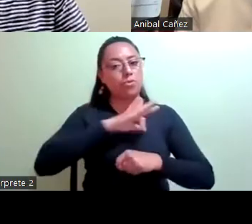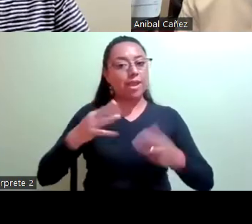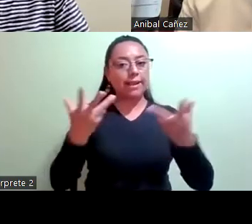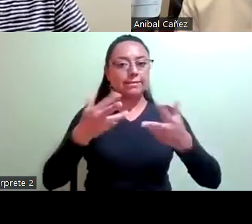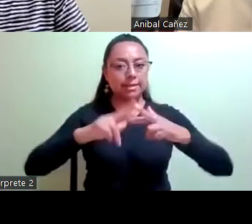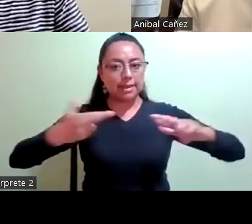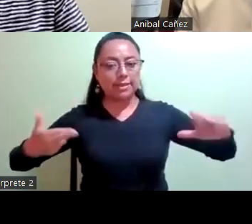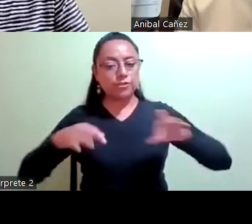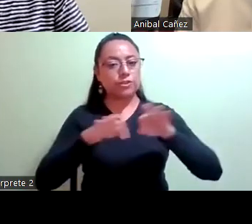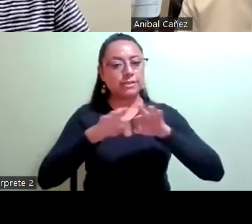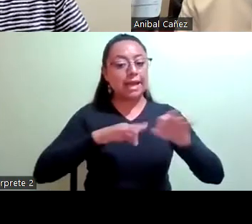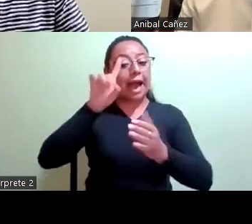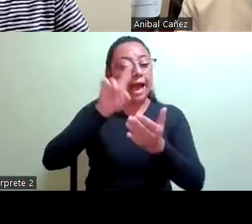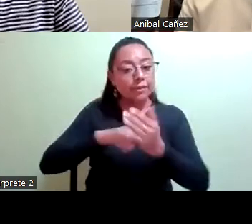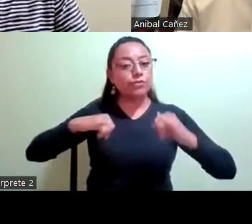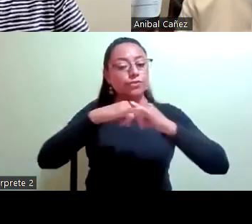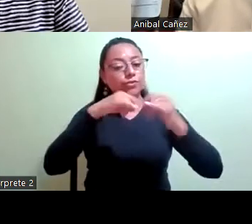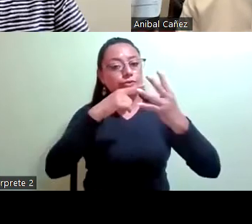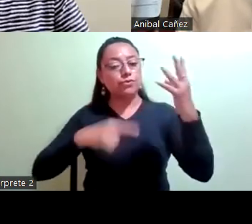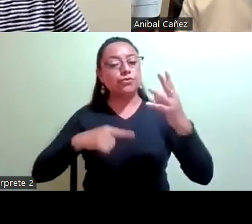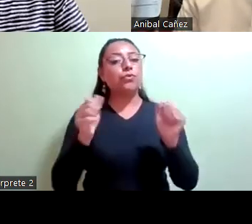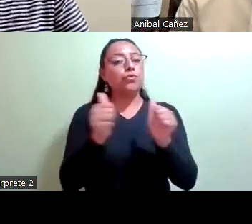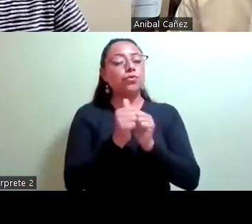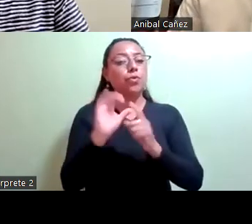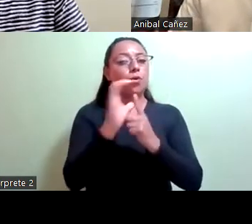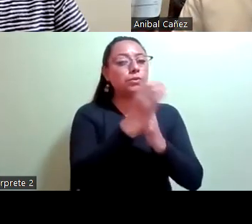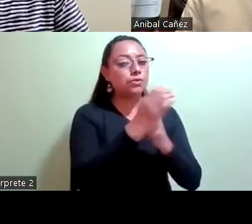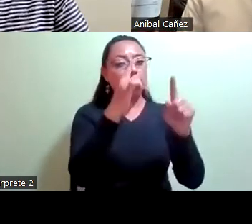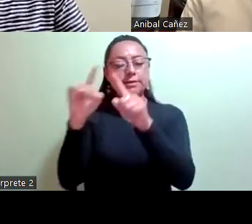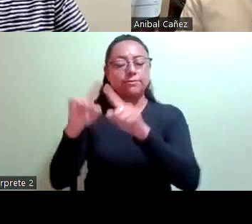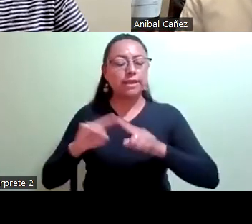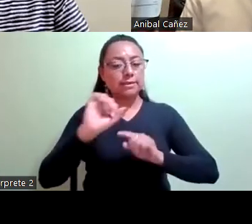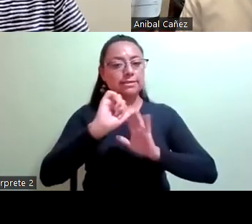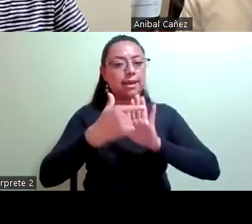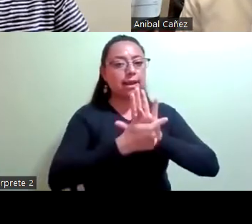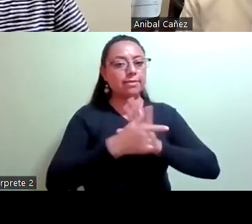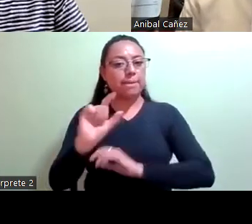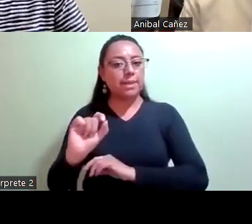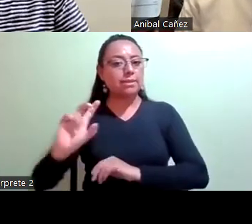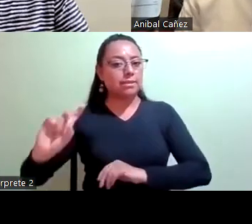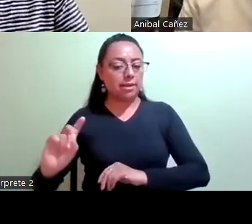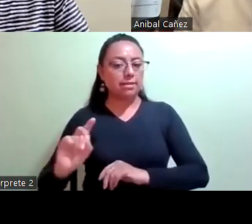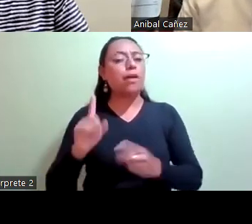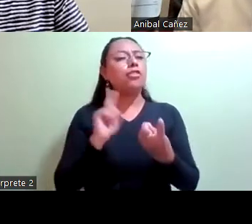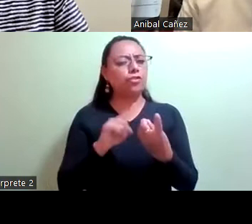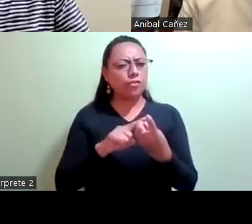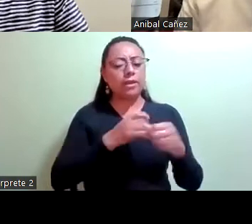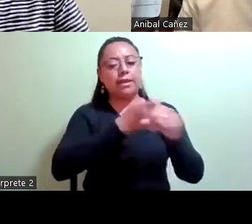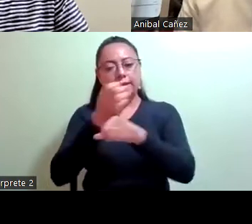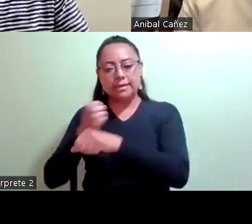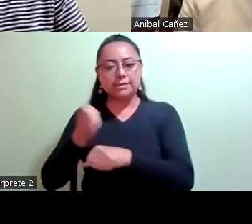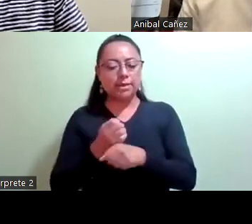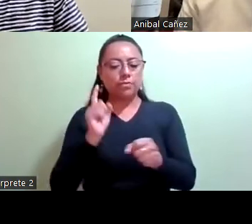trabajo interinstitucionales con las comisiones de seguimiento de la Agenda 2030 en los estados que integran